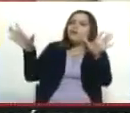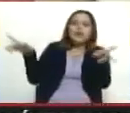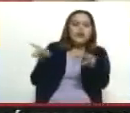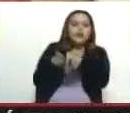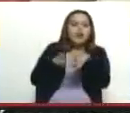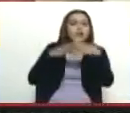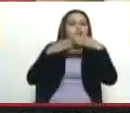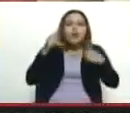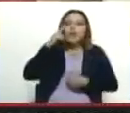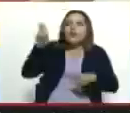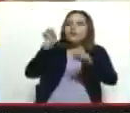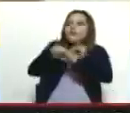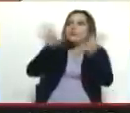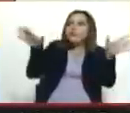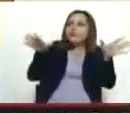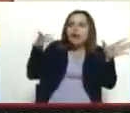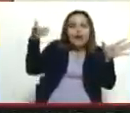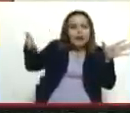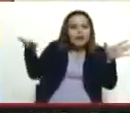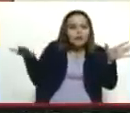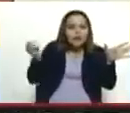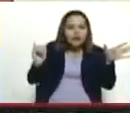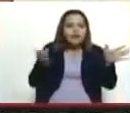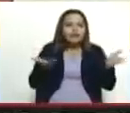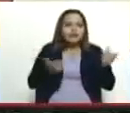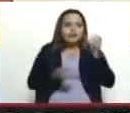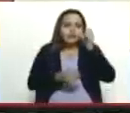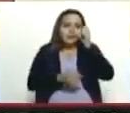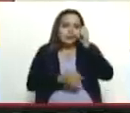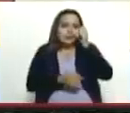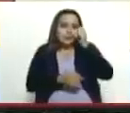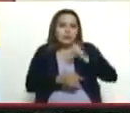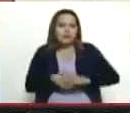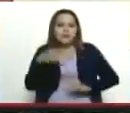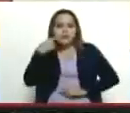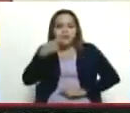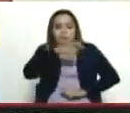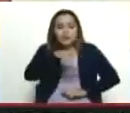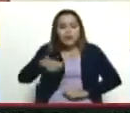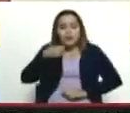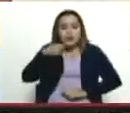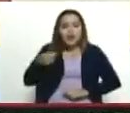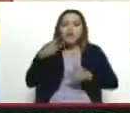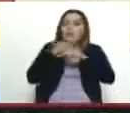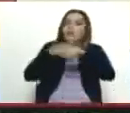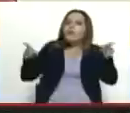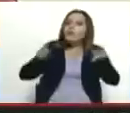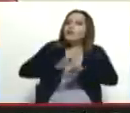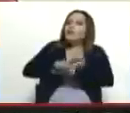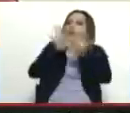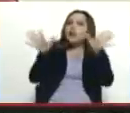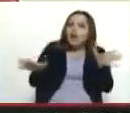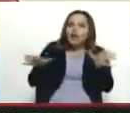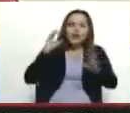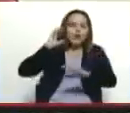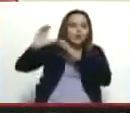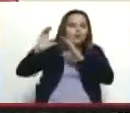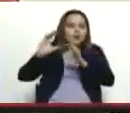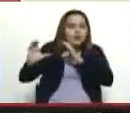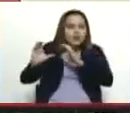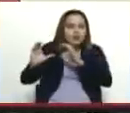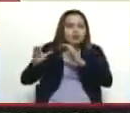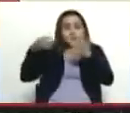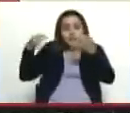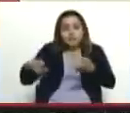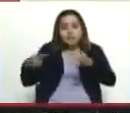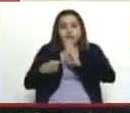vieron la explosión. Es un hecho, ¿cómo es que dicen los periodistas? Público, notorio, comunicacional y